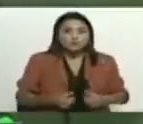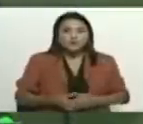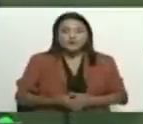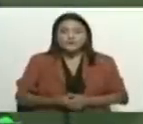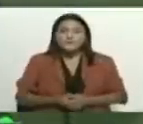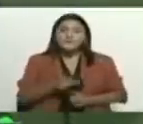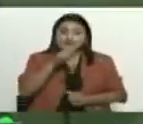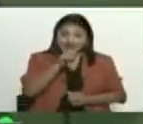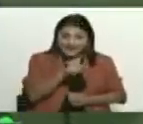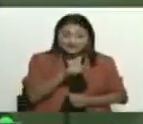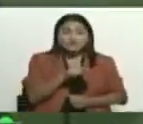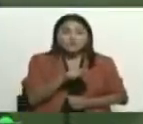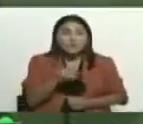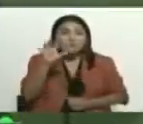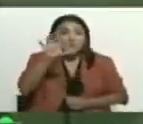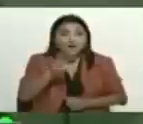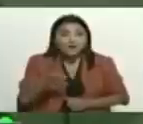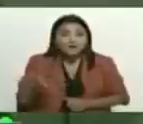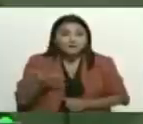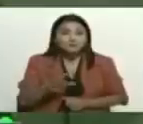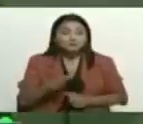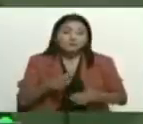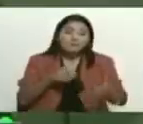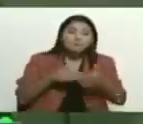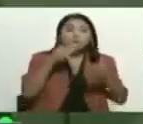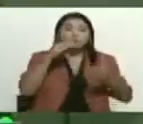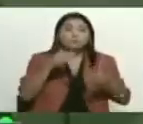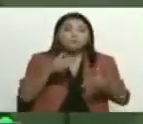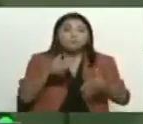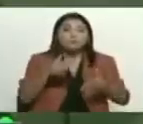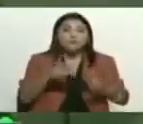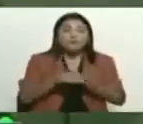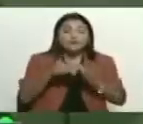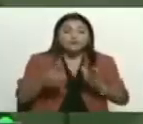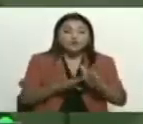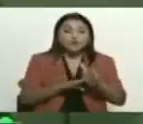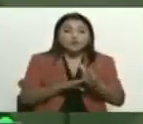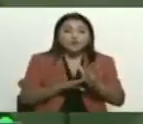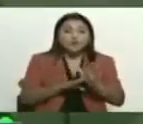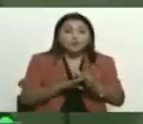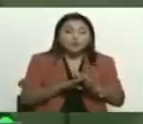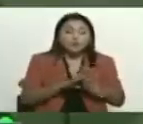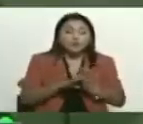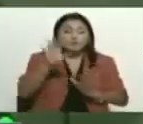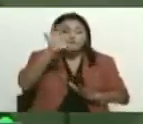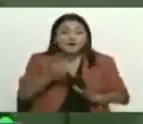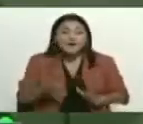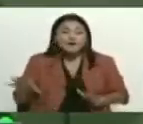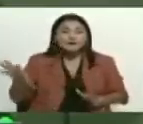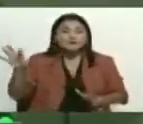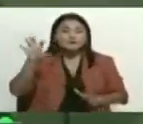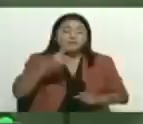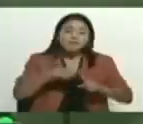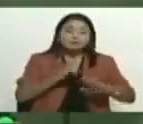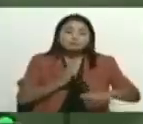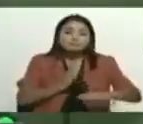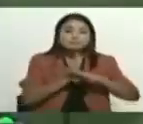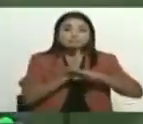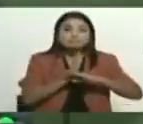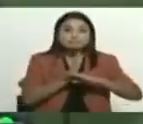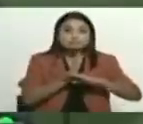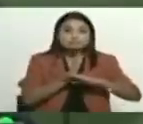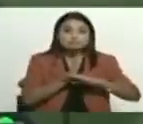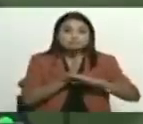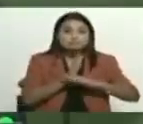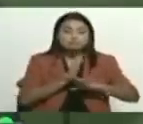Son, además, un ataque deliberado contra el derecho al desarrollo de pueblos enteros y un impedimento para la